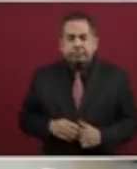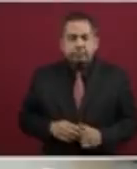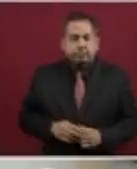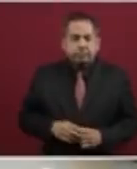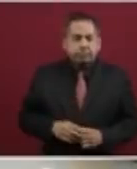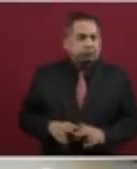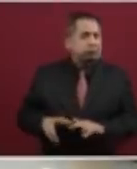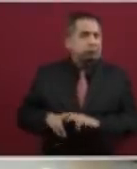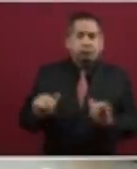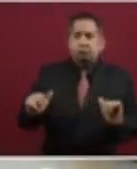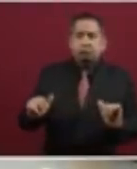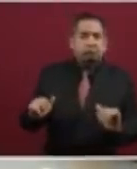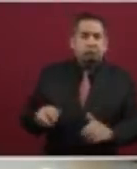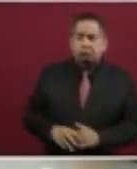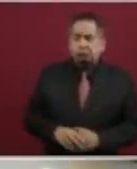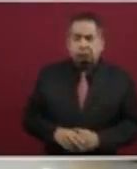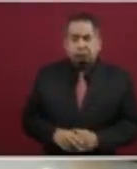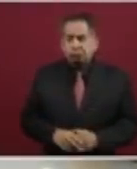Nadie.